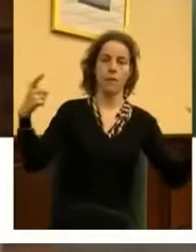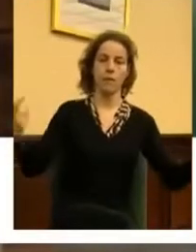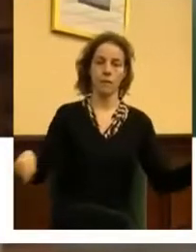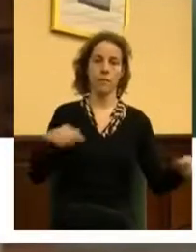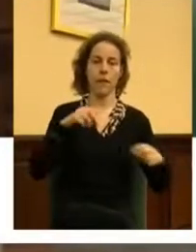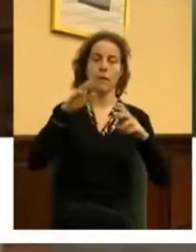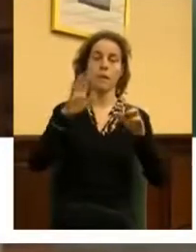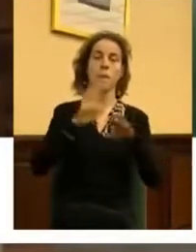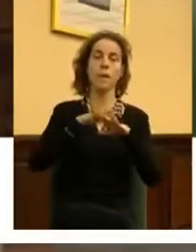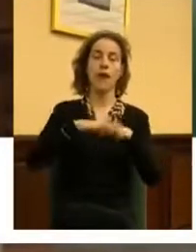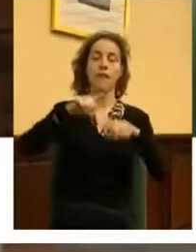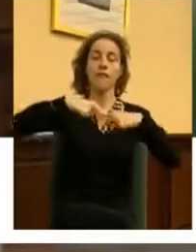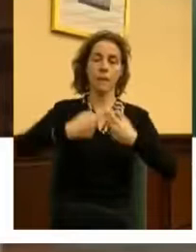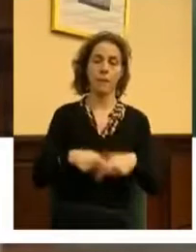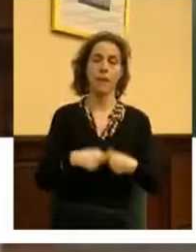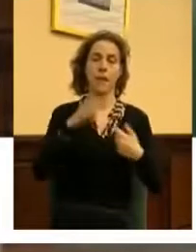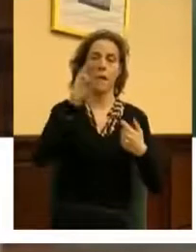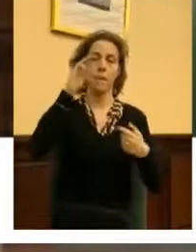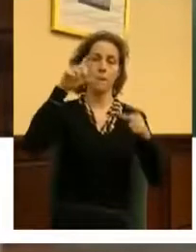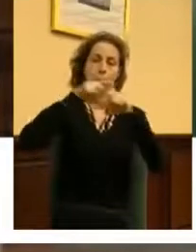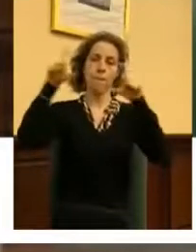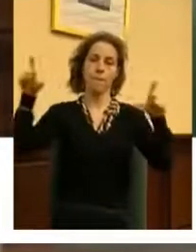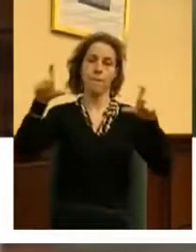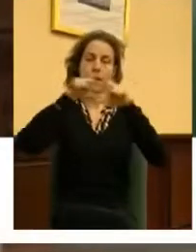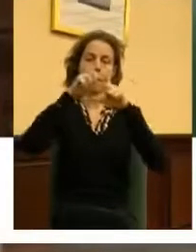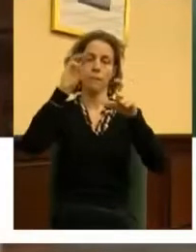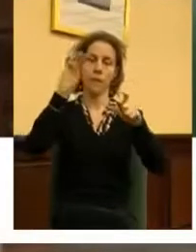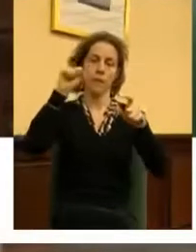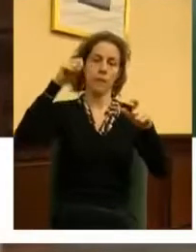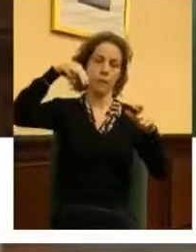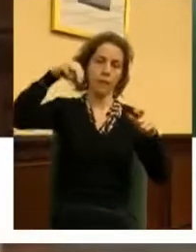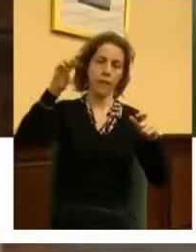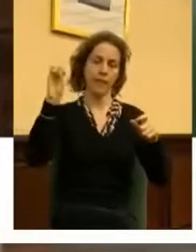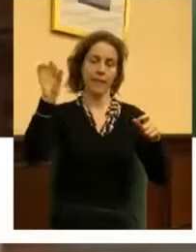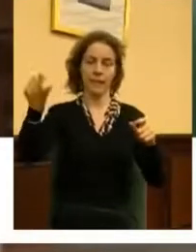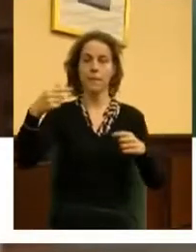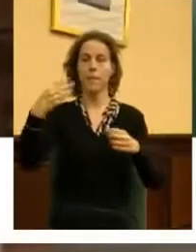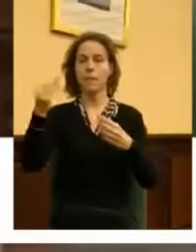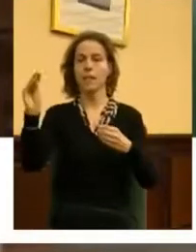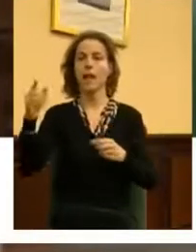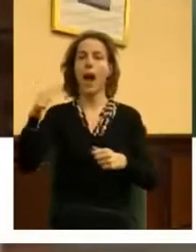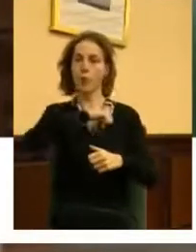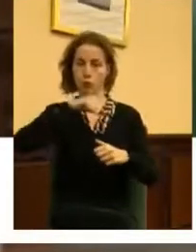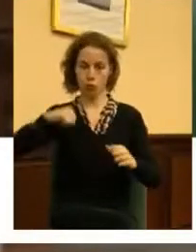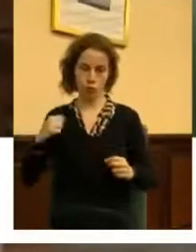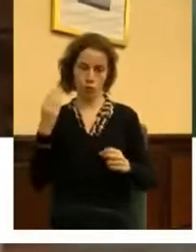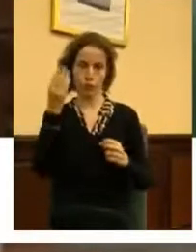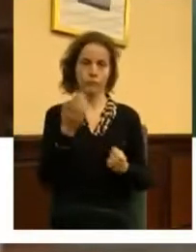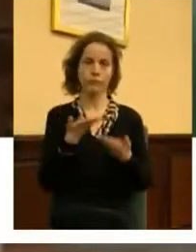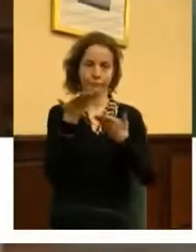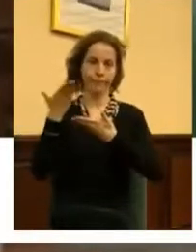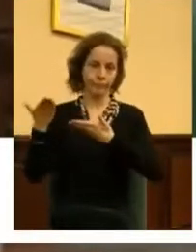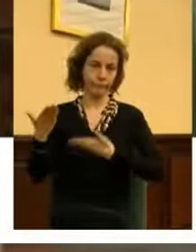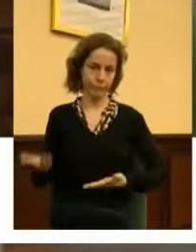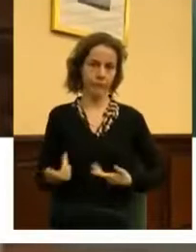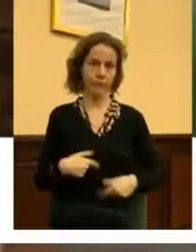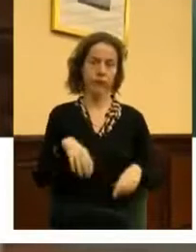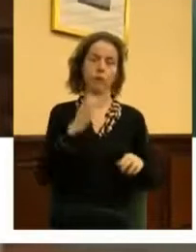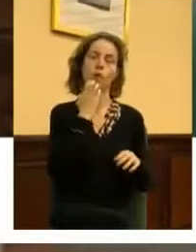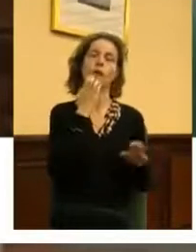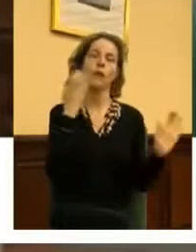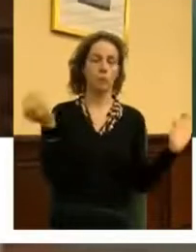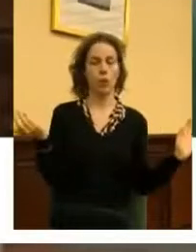familias, pymes y autónomos. Pongo un ejemplo concreto. Utilizar el gasto corriente para incrementar,